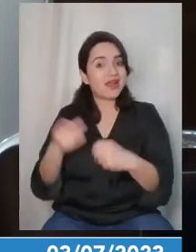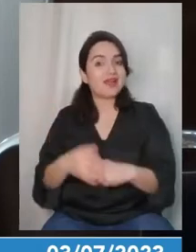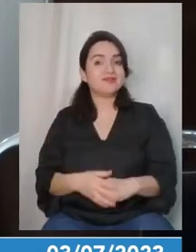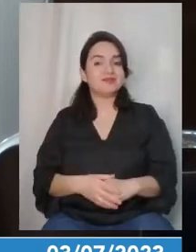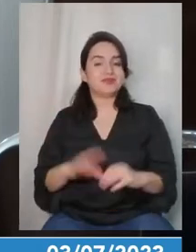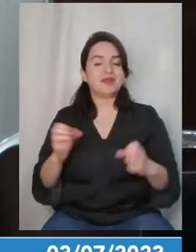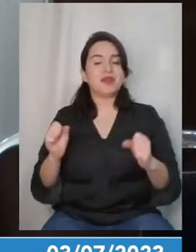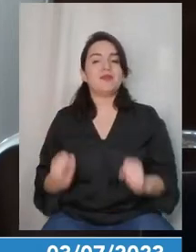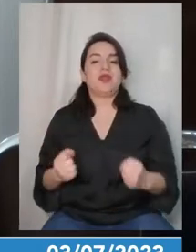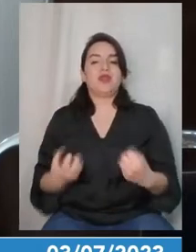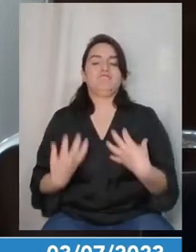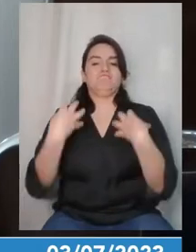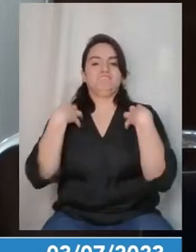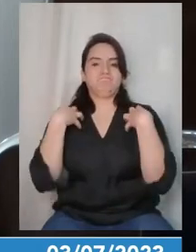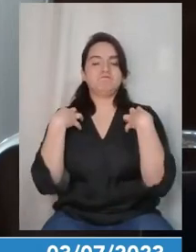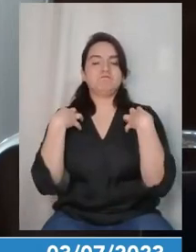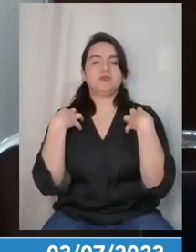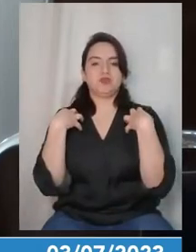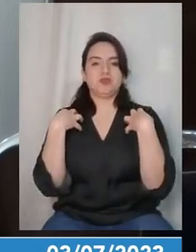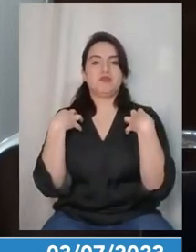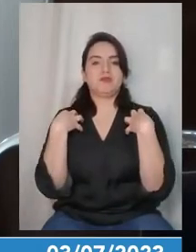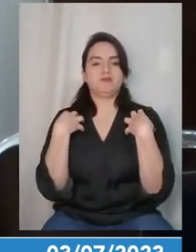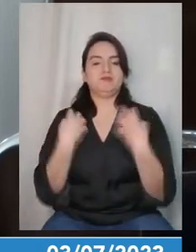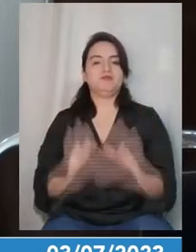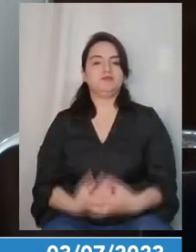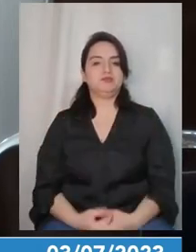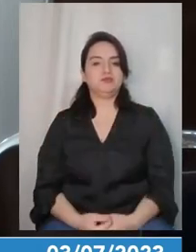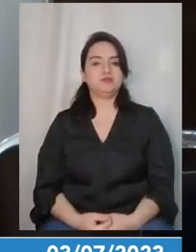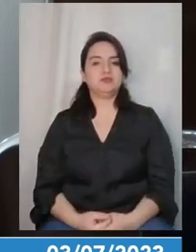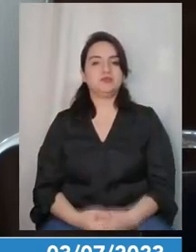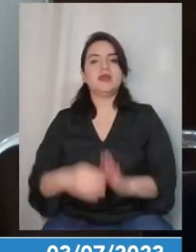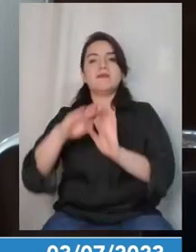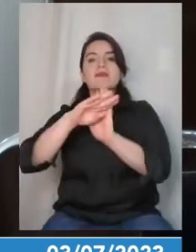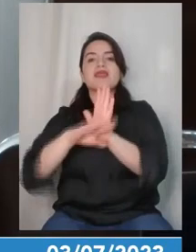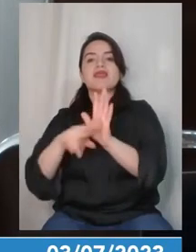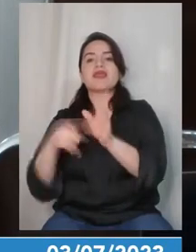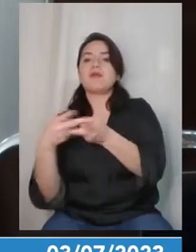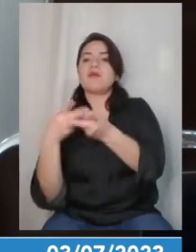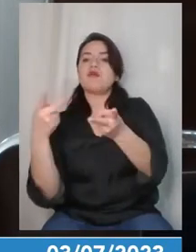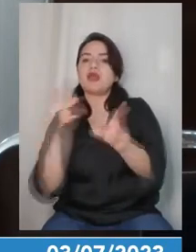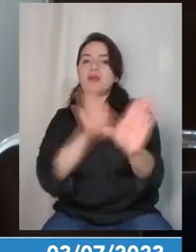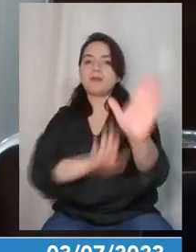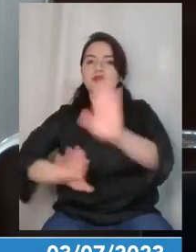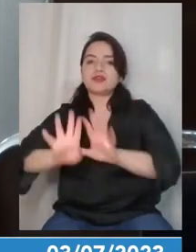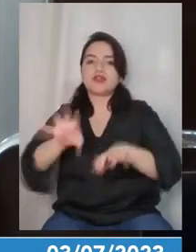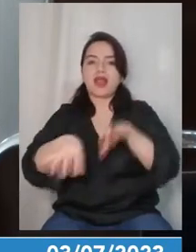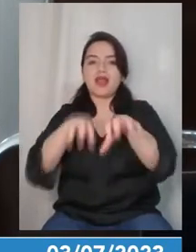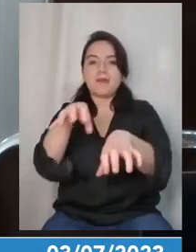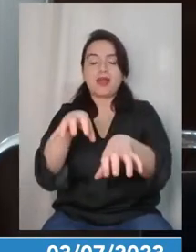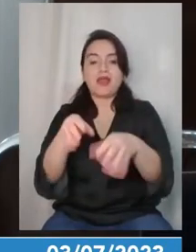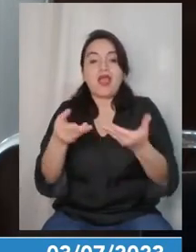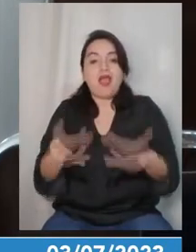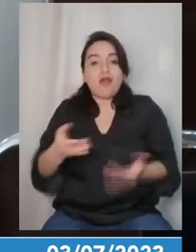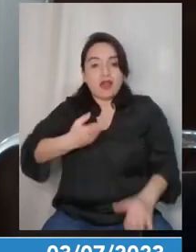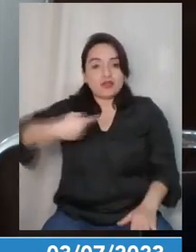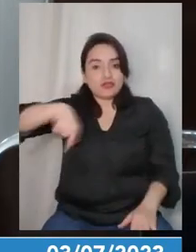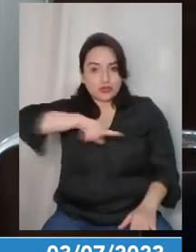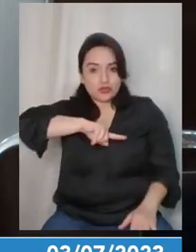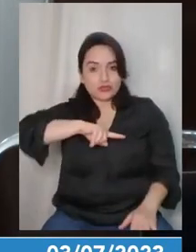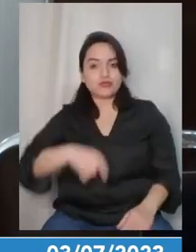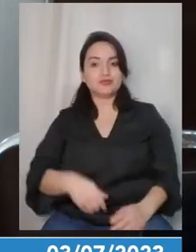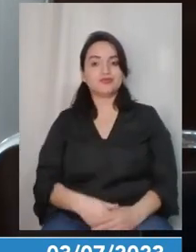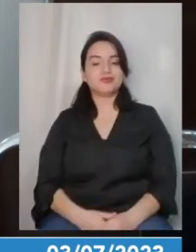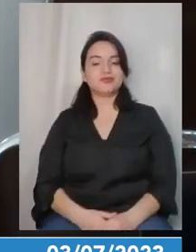o propender a la creación de medidas públicas. Ahora bien, nosotros buscamos por señalar